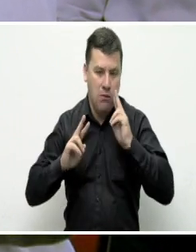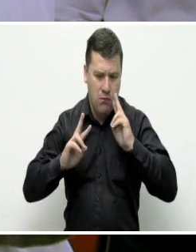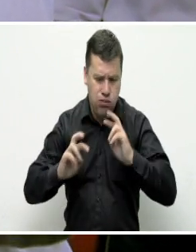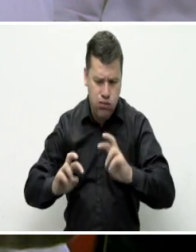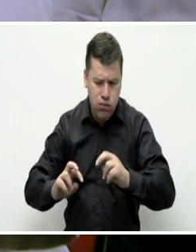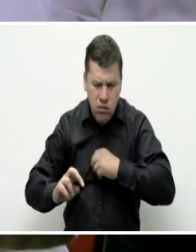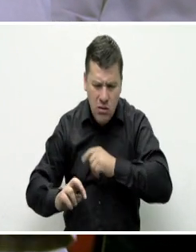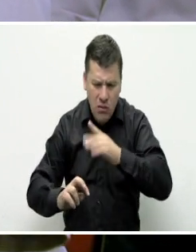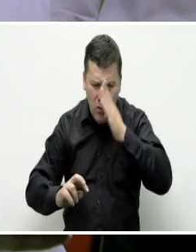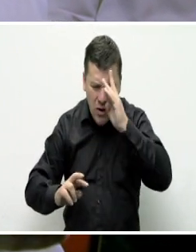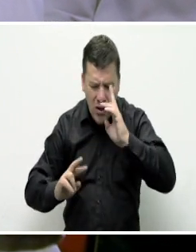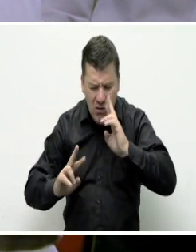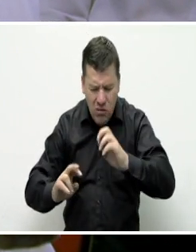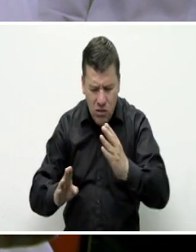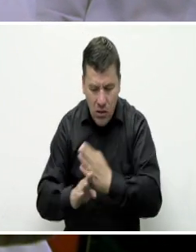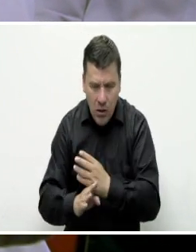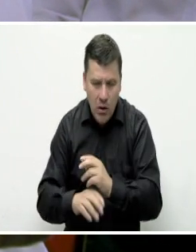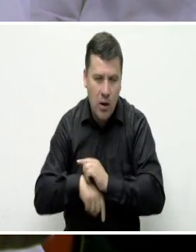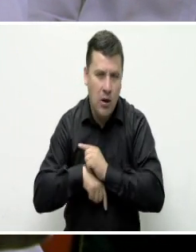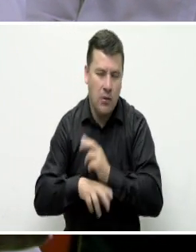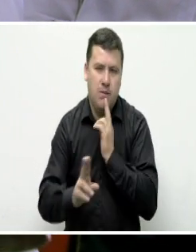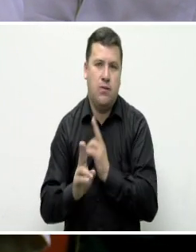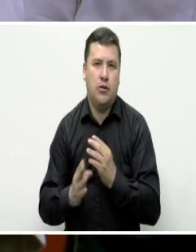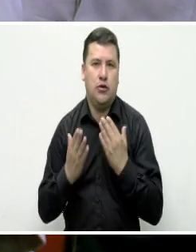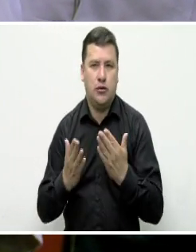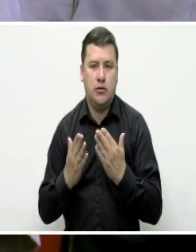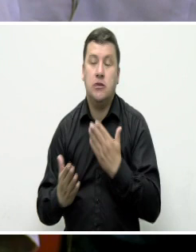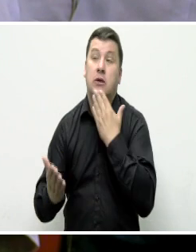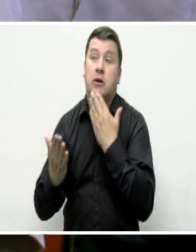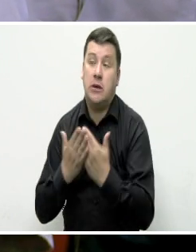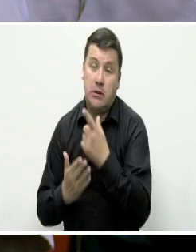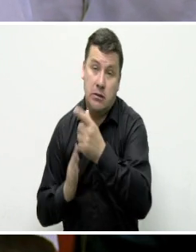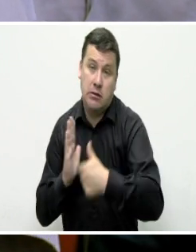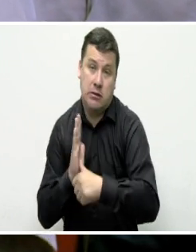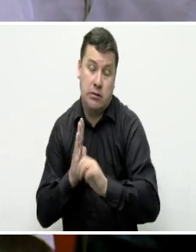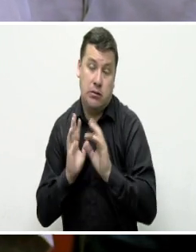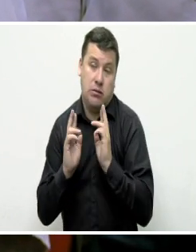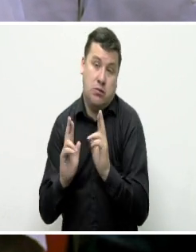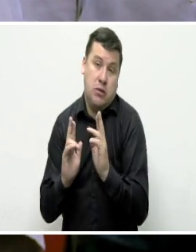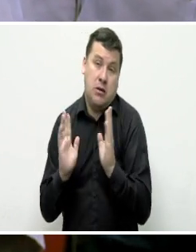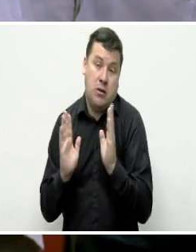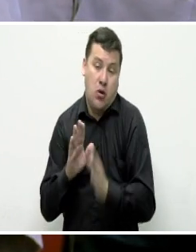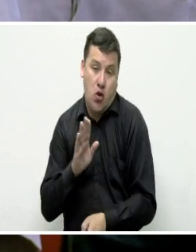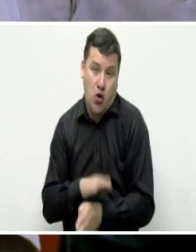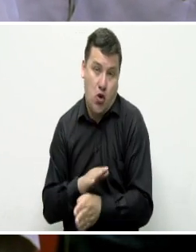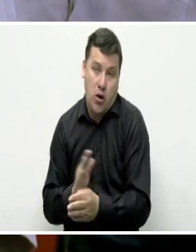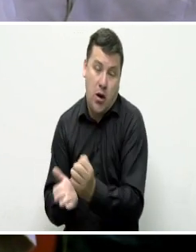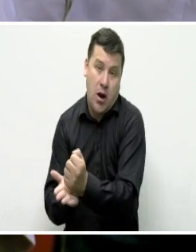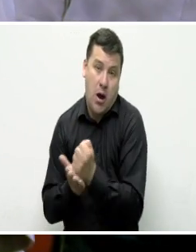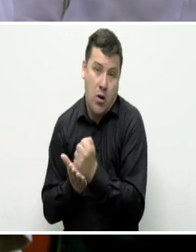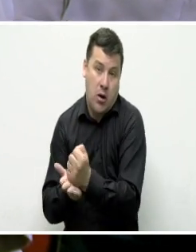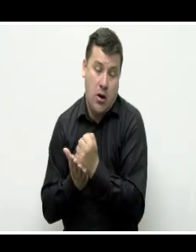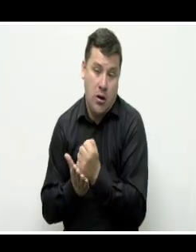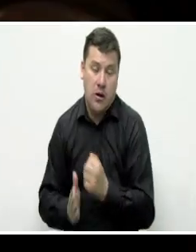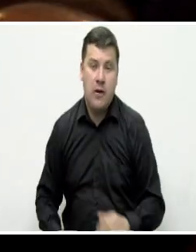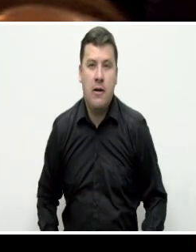va a mejorar 1000 veces más. Entonces agradecemos mucho y esperamos que nos colaboren ustedes al